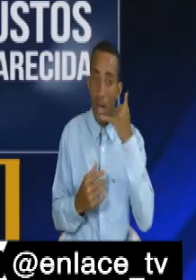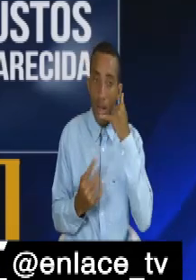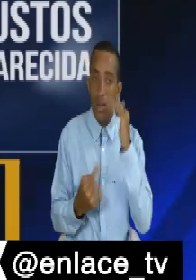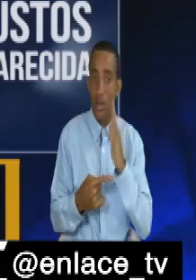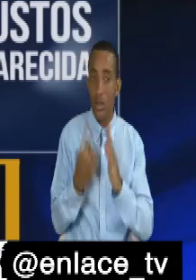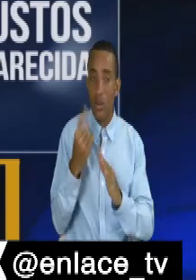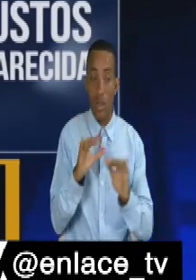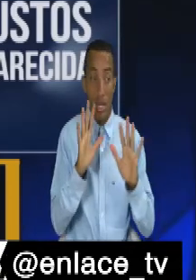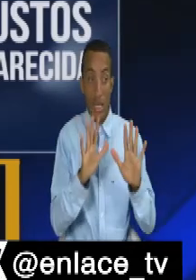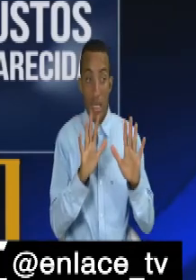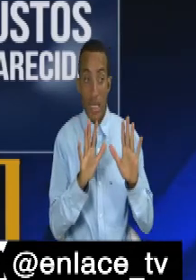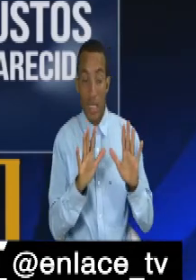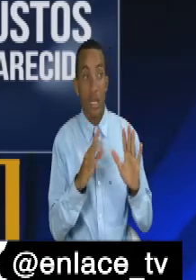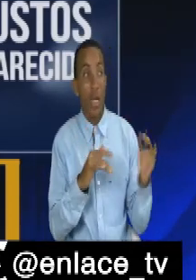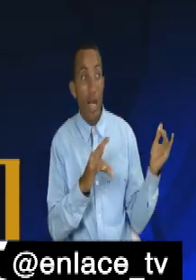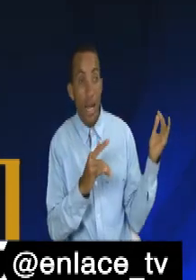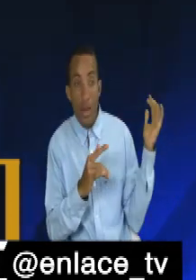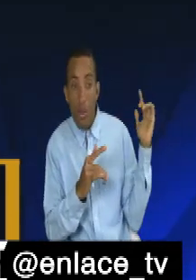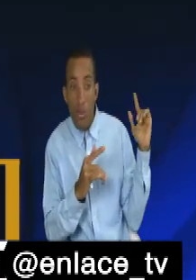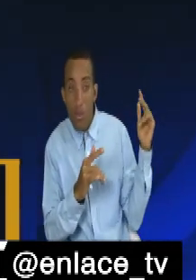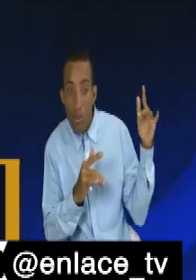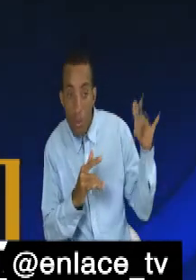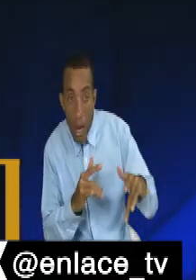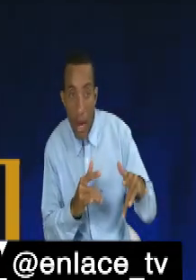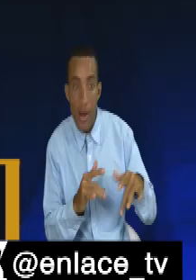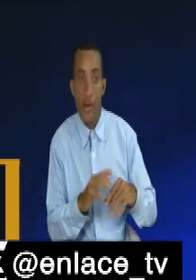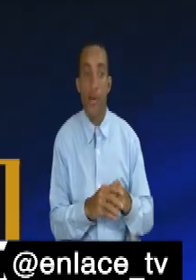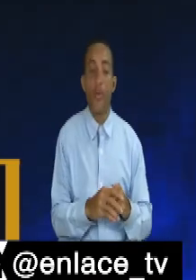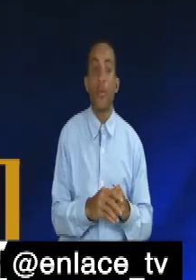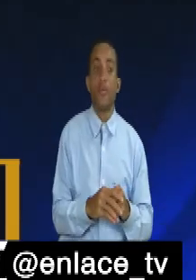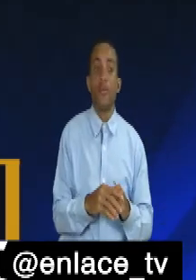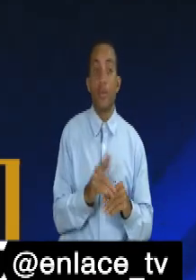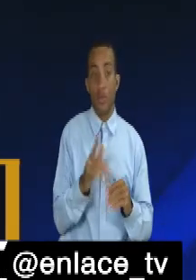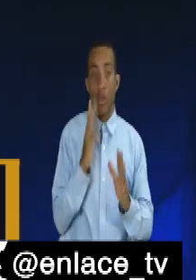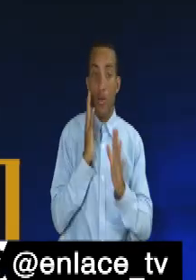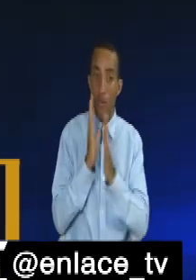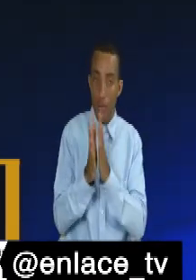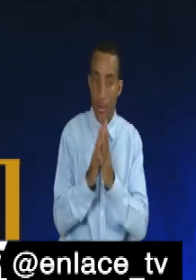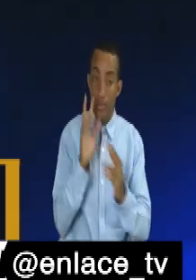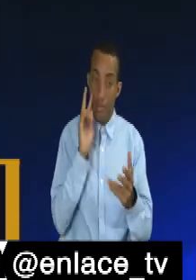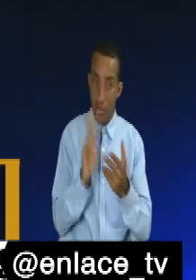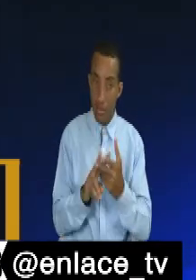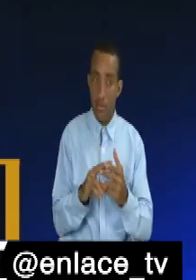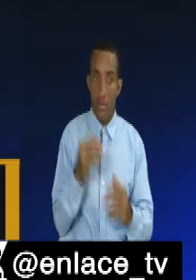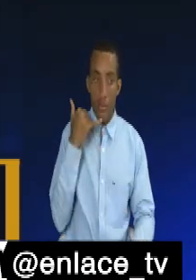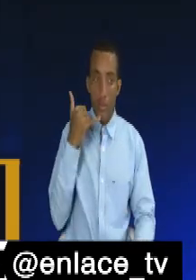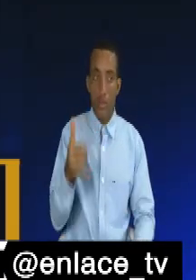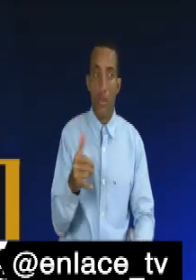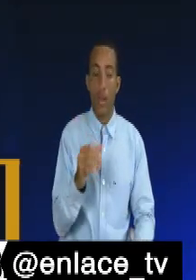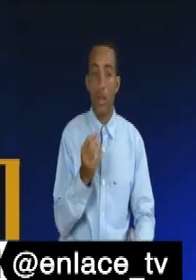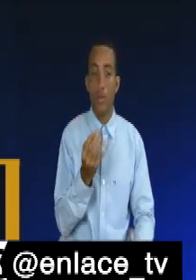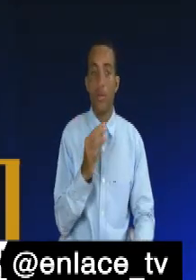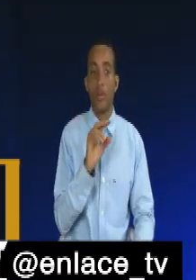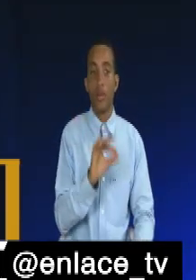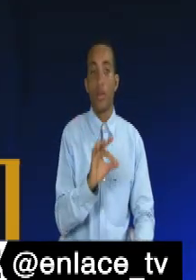ahí mientras que nosotros podamos ir hasta donde está ella. Si usted tiene información de Diana, por favor comunicarse al número de celular